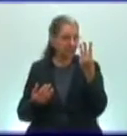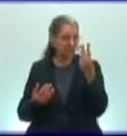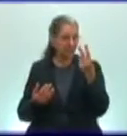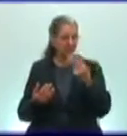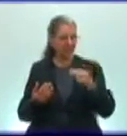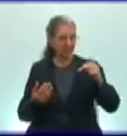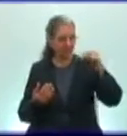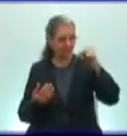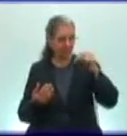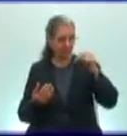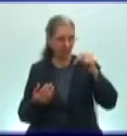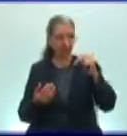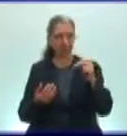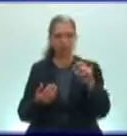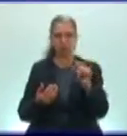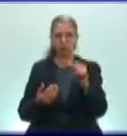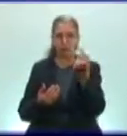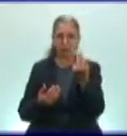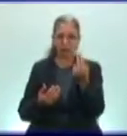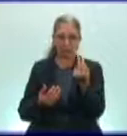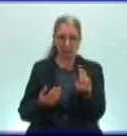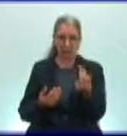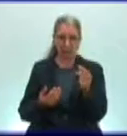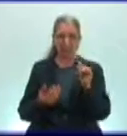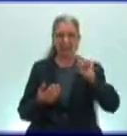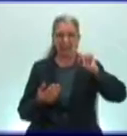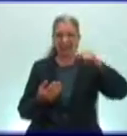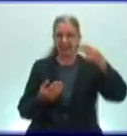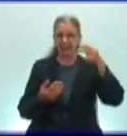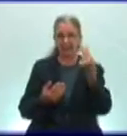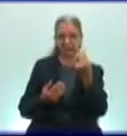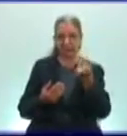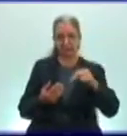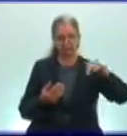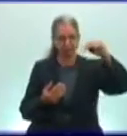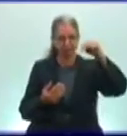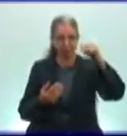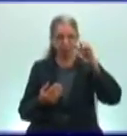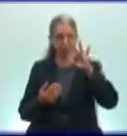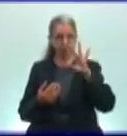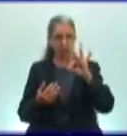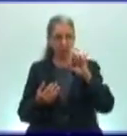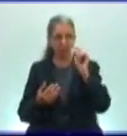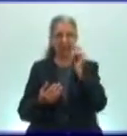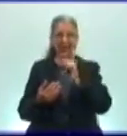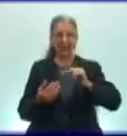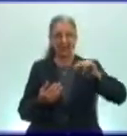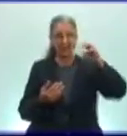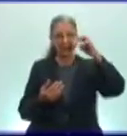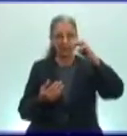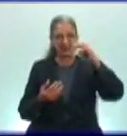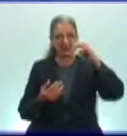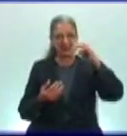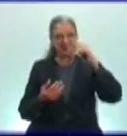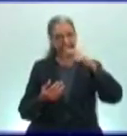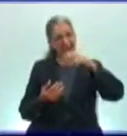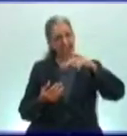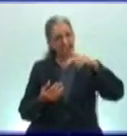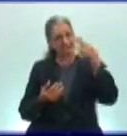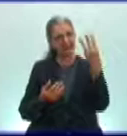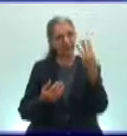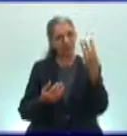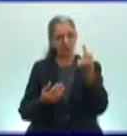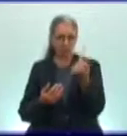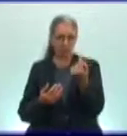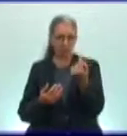primer nivel con 2 electrones, en el segundo 8 electrones y en el tercero 1 electrón.